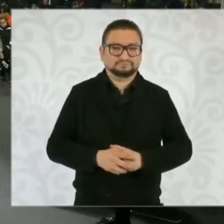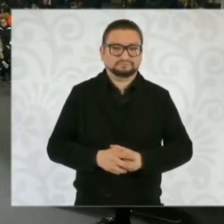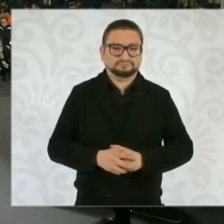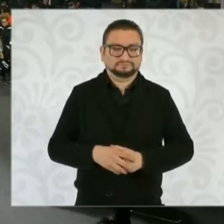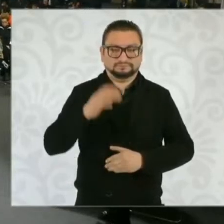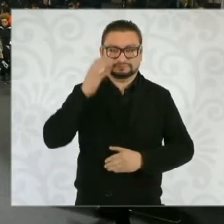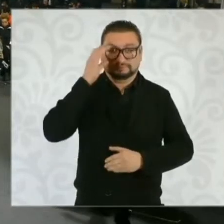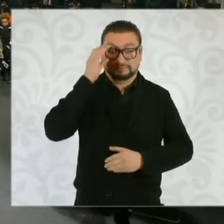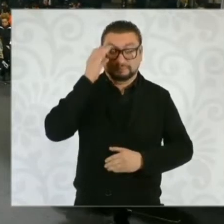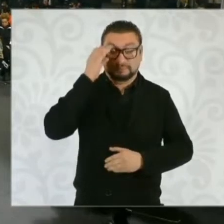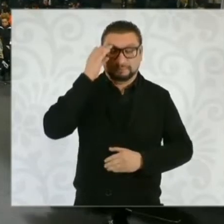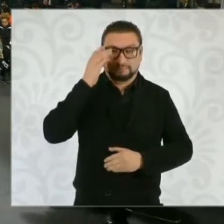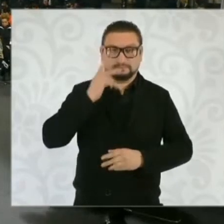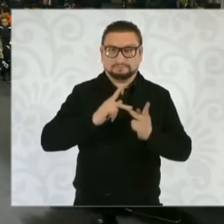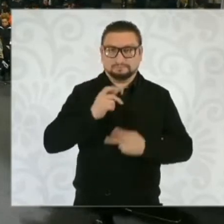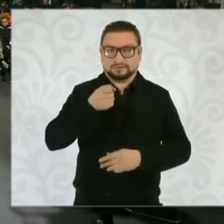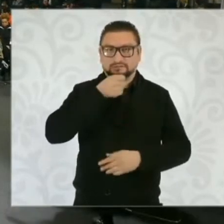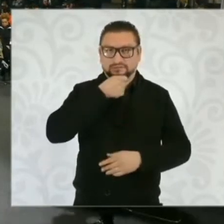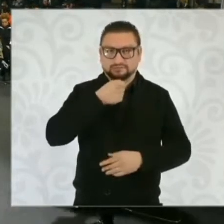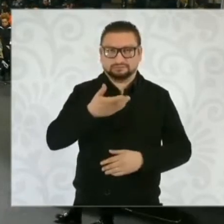Si me prestan un micrófono.